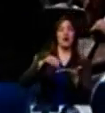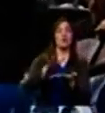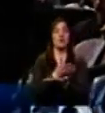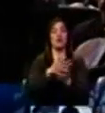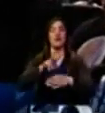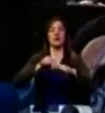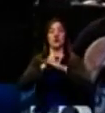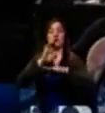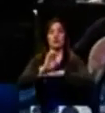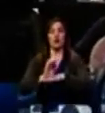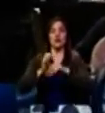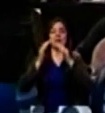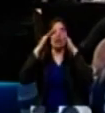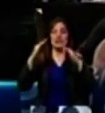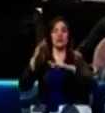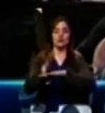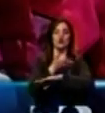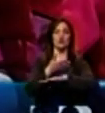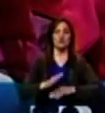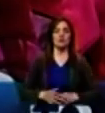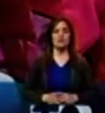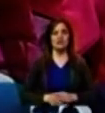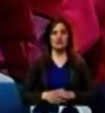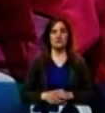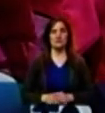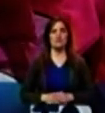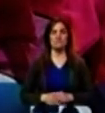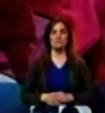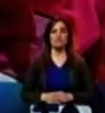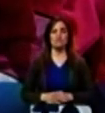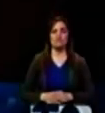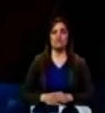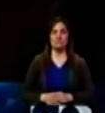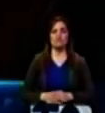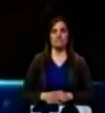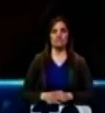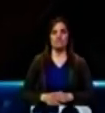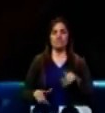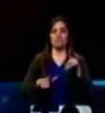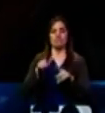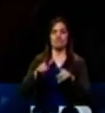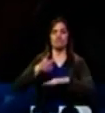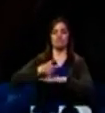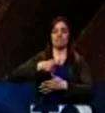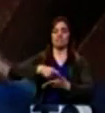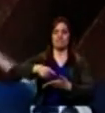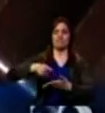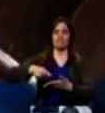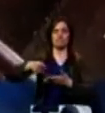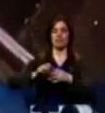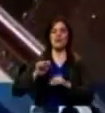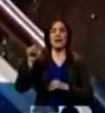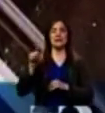del Ecuador en la Casa de la Música. Como parte del repertorio, se interpretarán algunas obras del célebre compositor austriaco